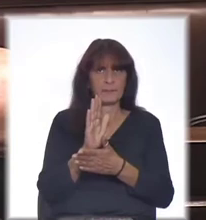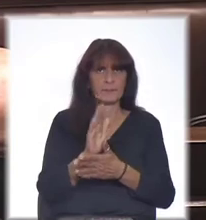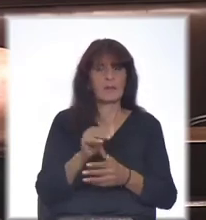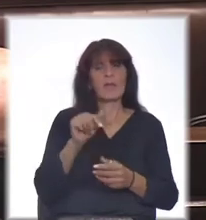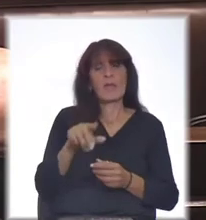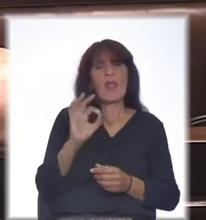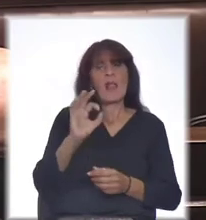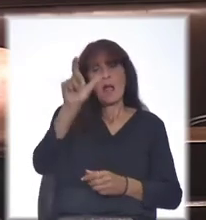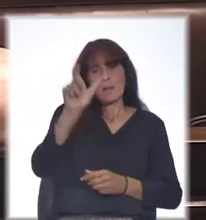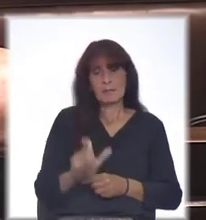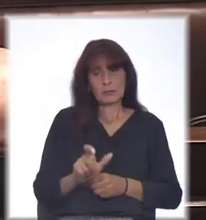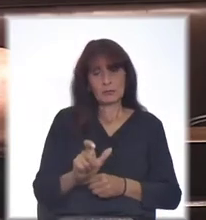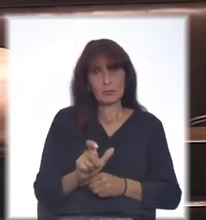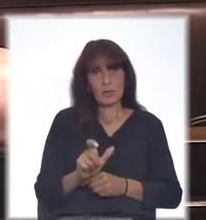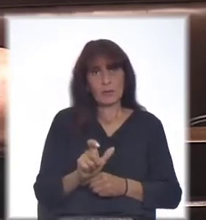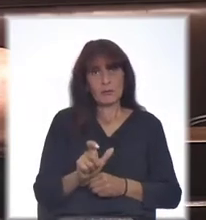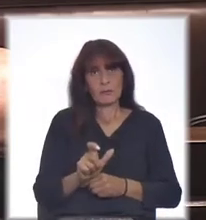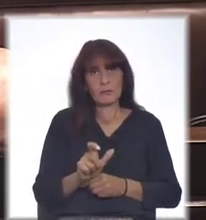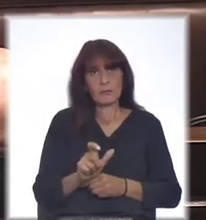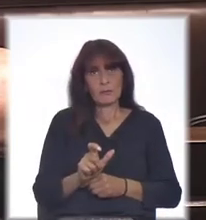Era la persona